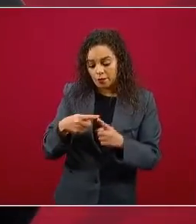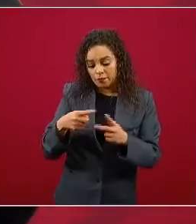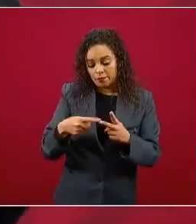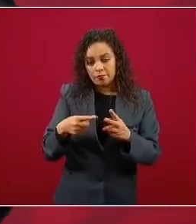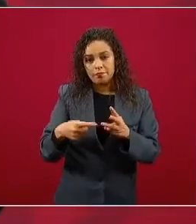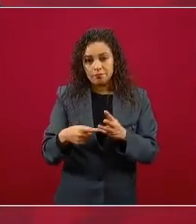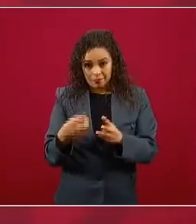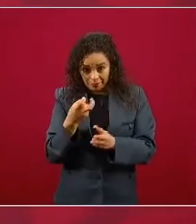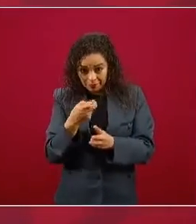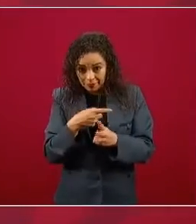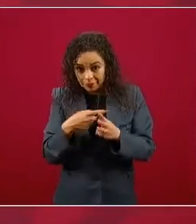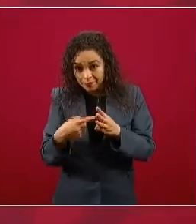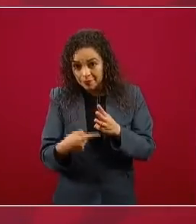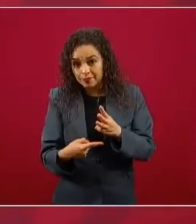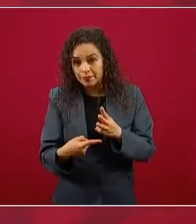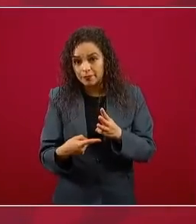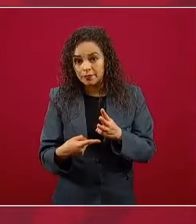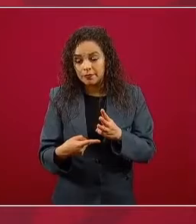es